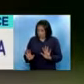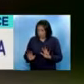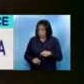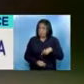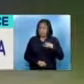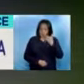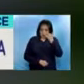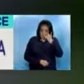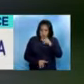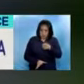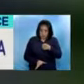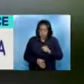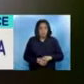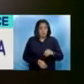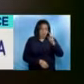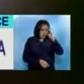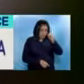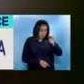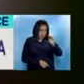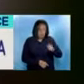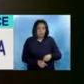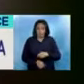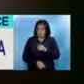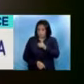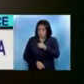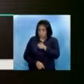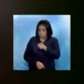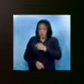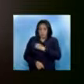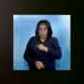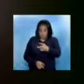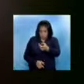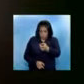Sí, te estoy filmando. Estoy filmando.